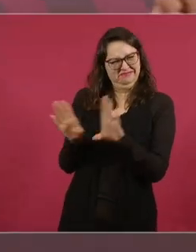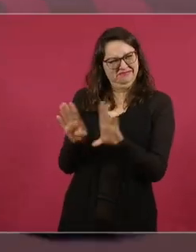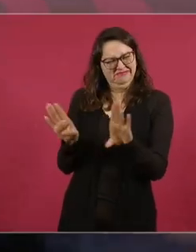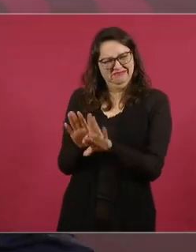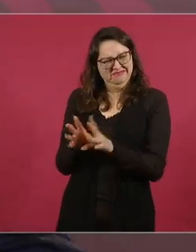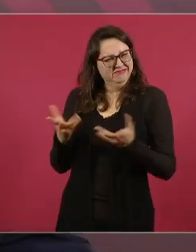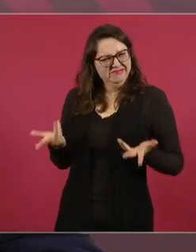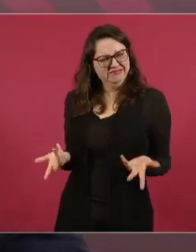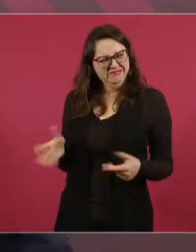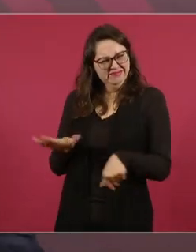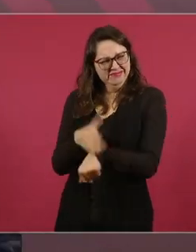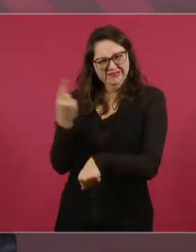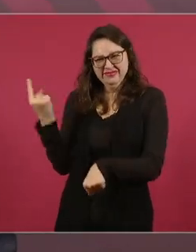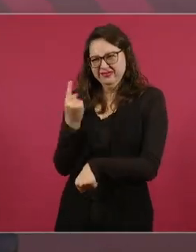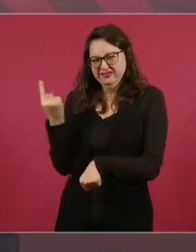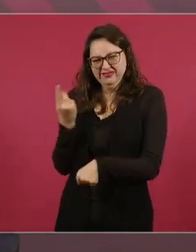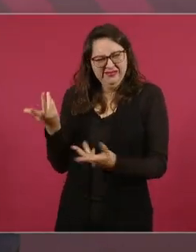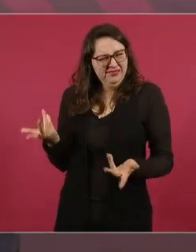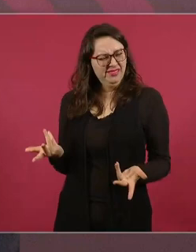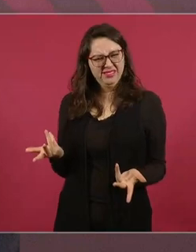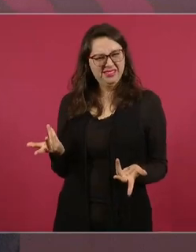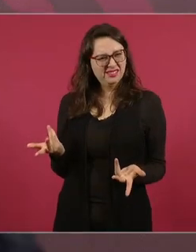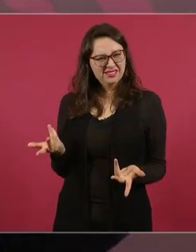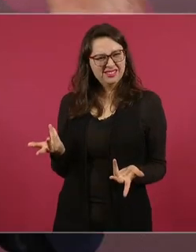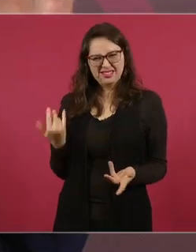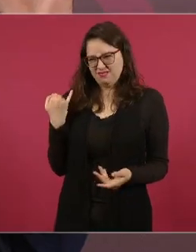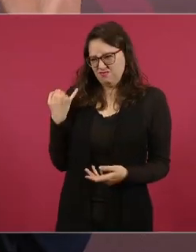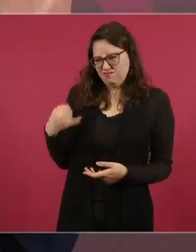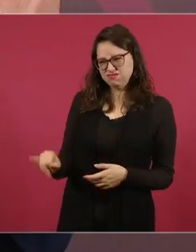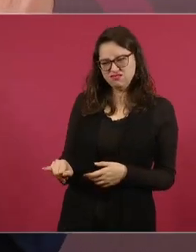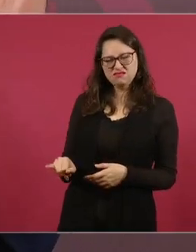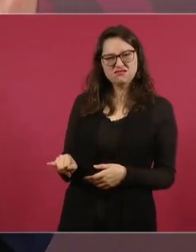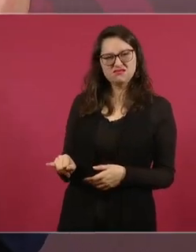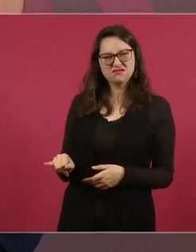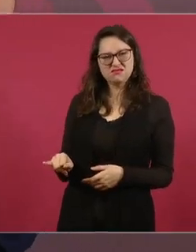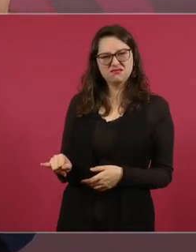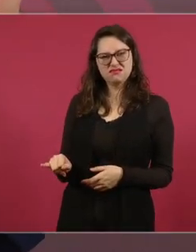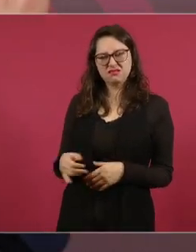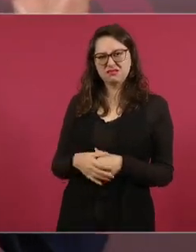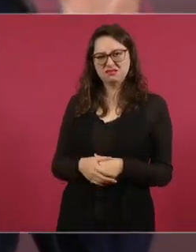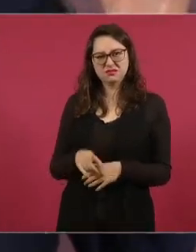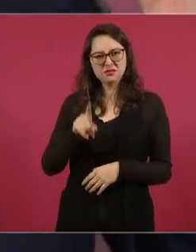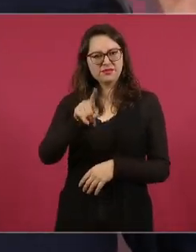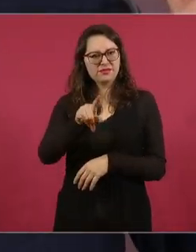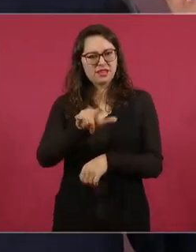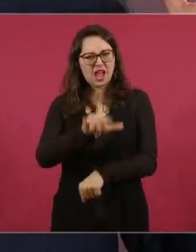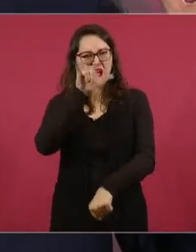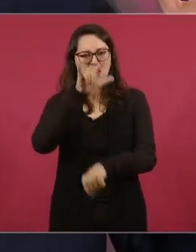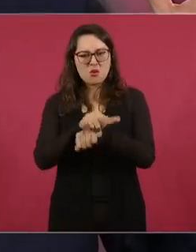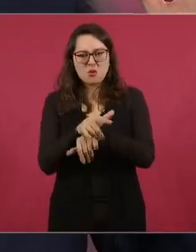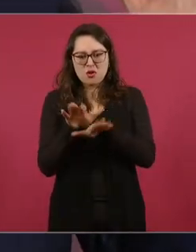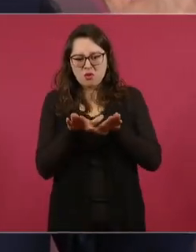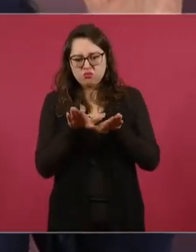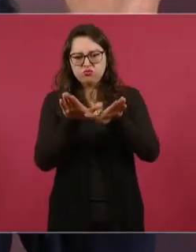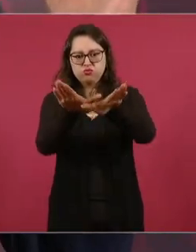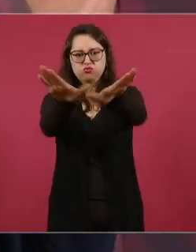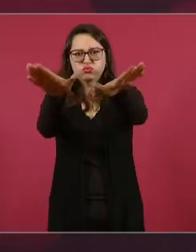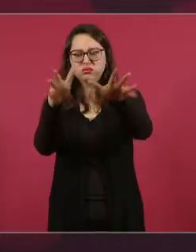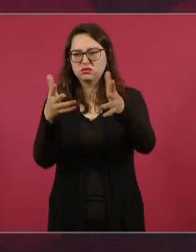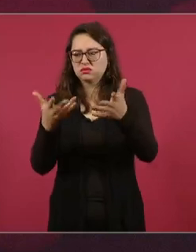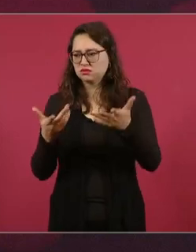una pista para un aeropuerto